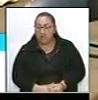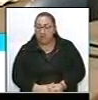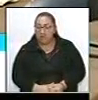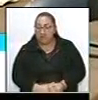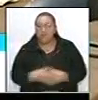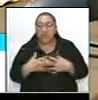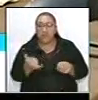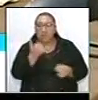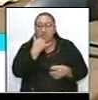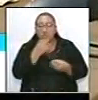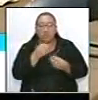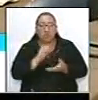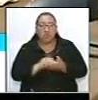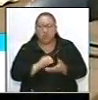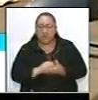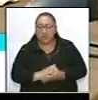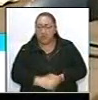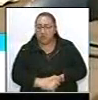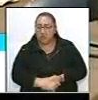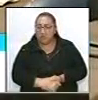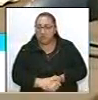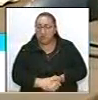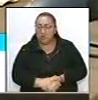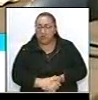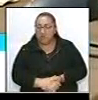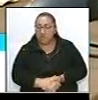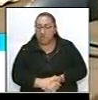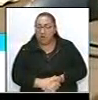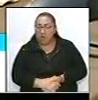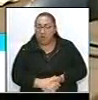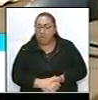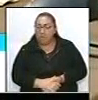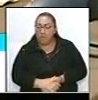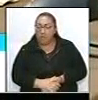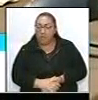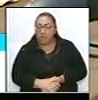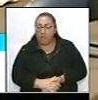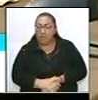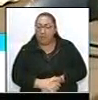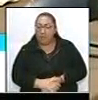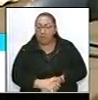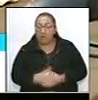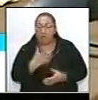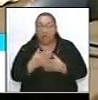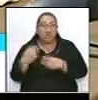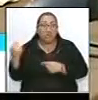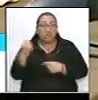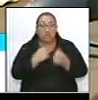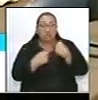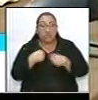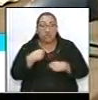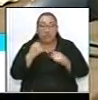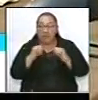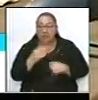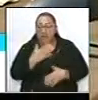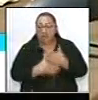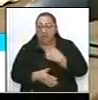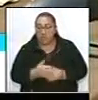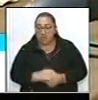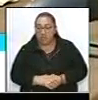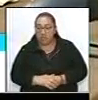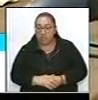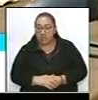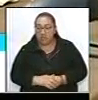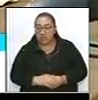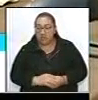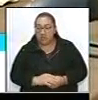sucedido muchos casos. Incluso a mí me ha sucedido un caso de una agresión que tuve y quedé discapacitado, pero aún